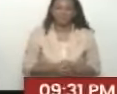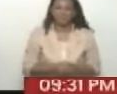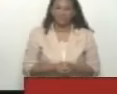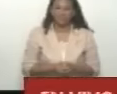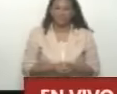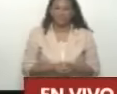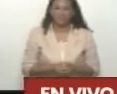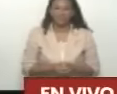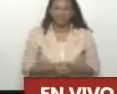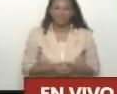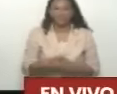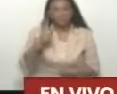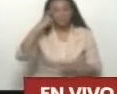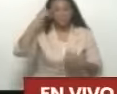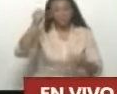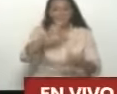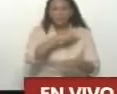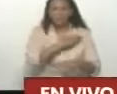Bueno,